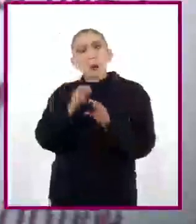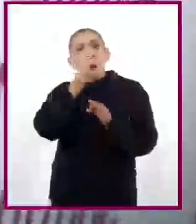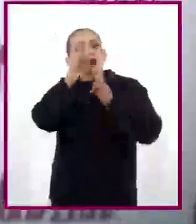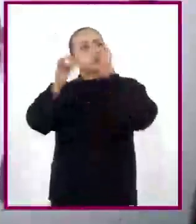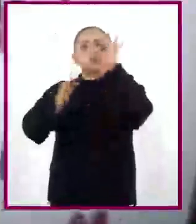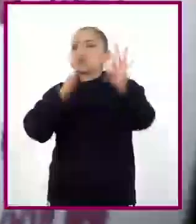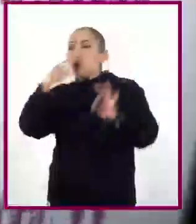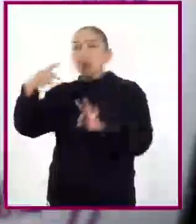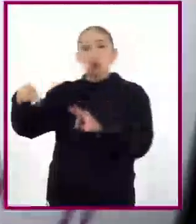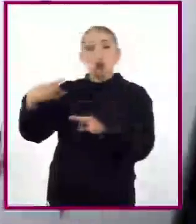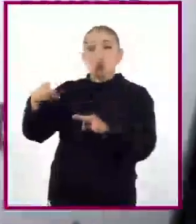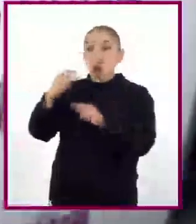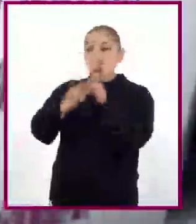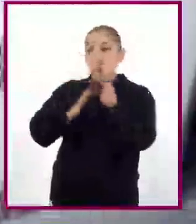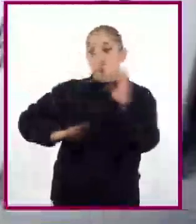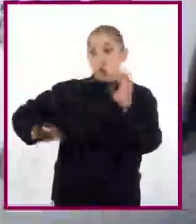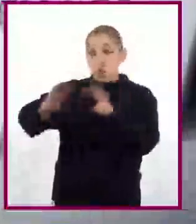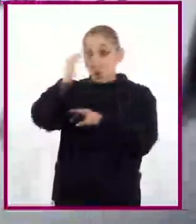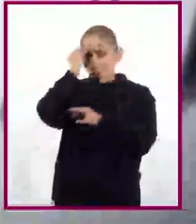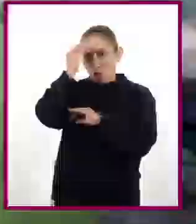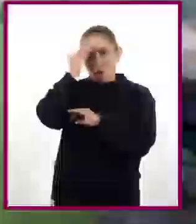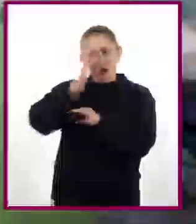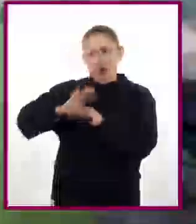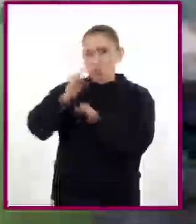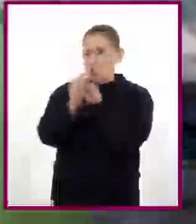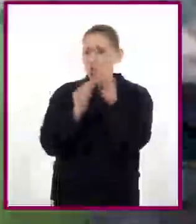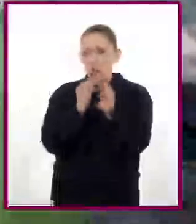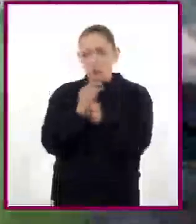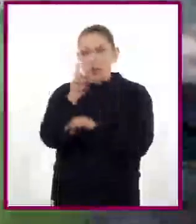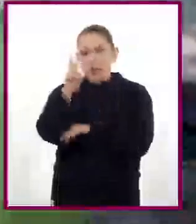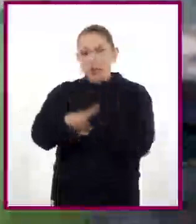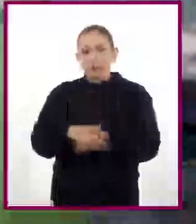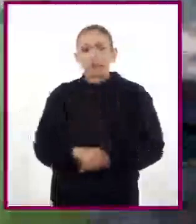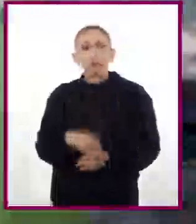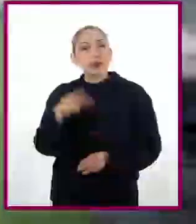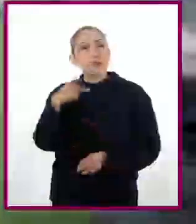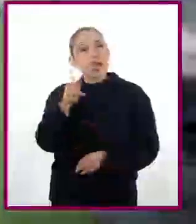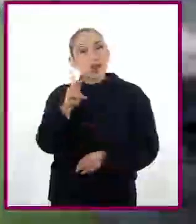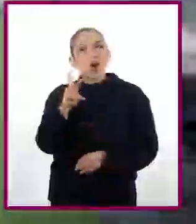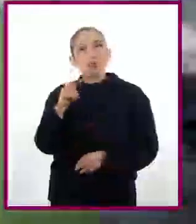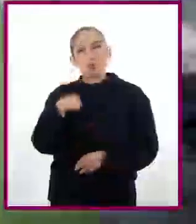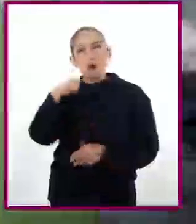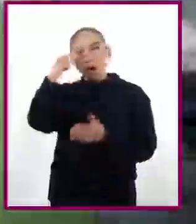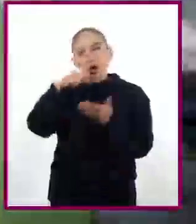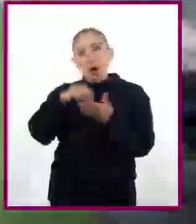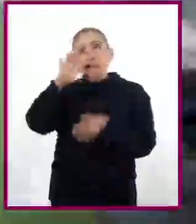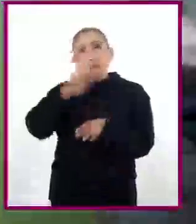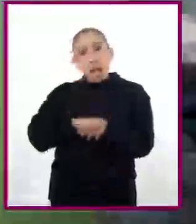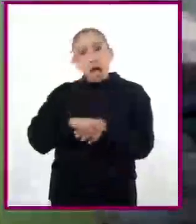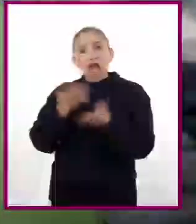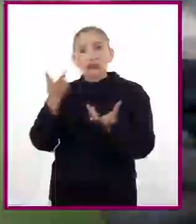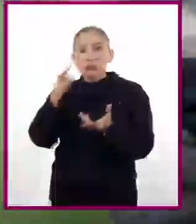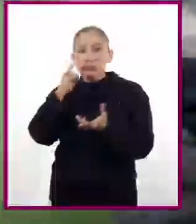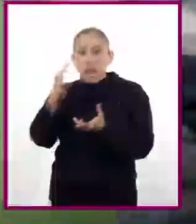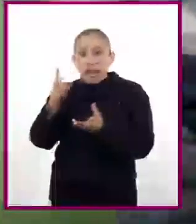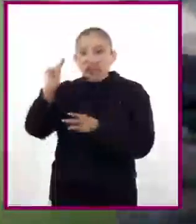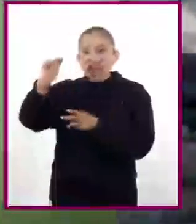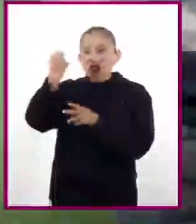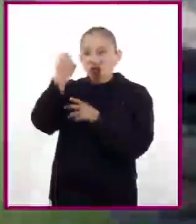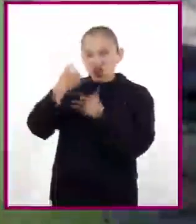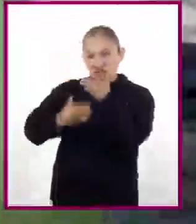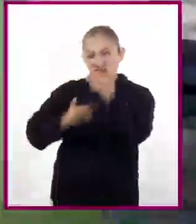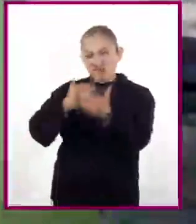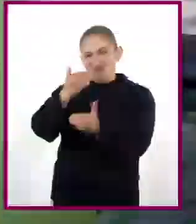publicitado, bastante en el mundo entero, sí, es la verdad, porque... Pero yo creo que entre más día conforme está la